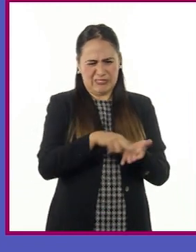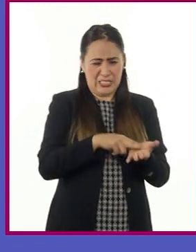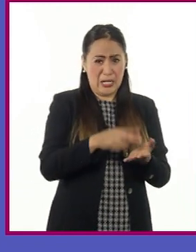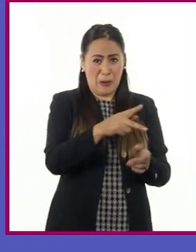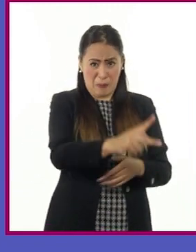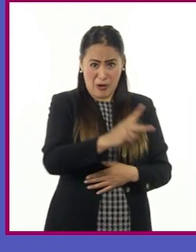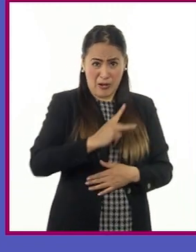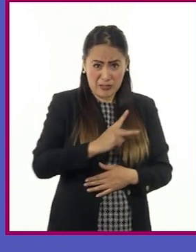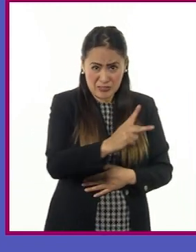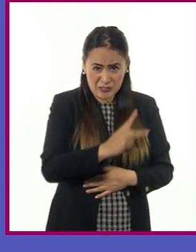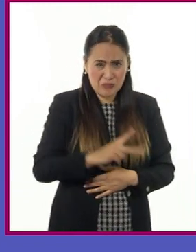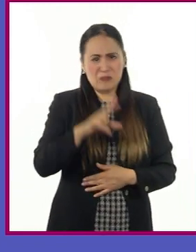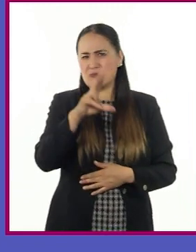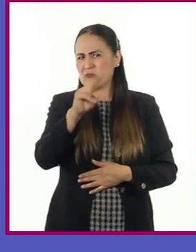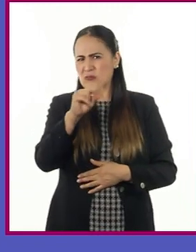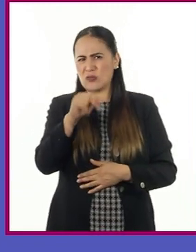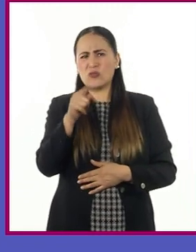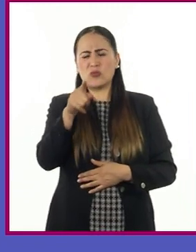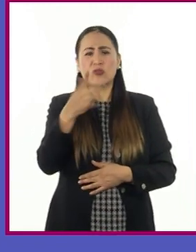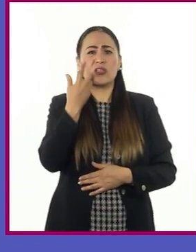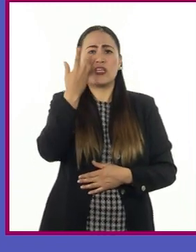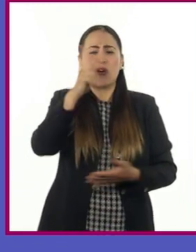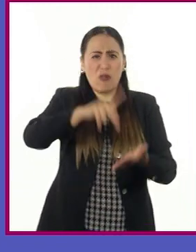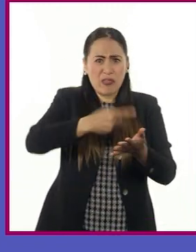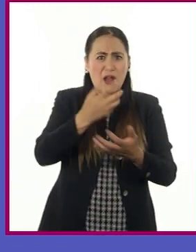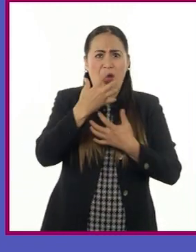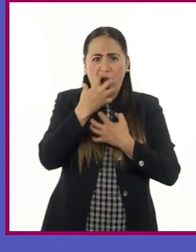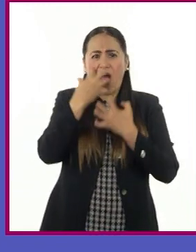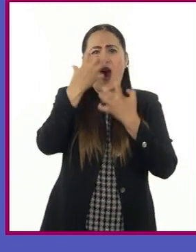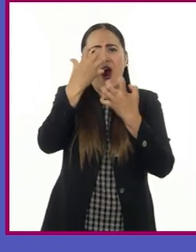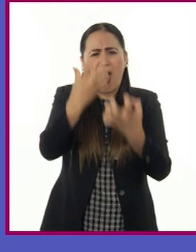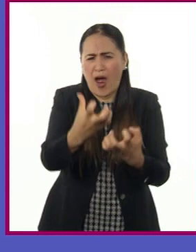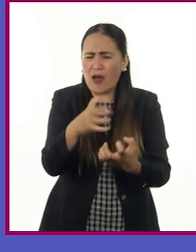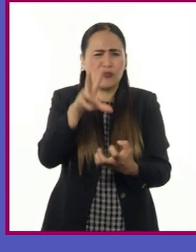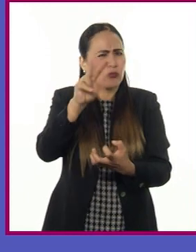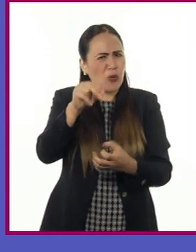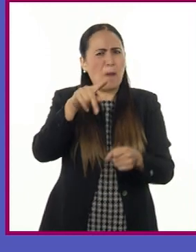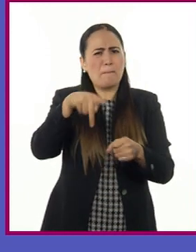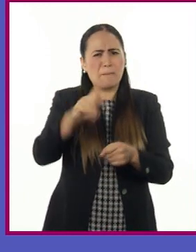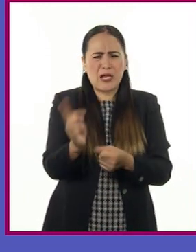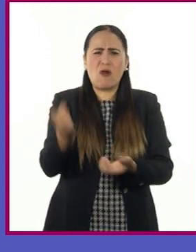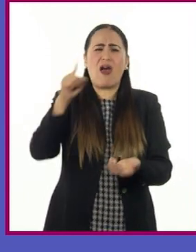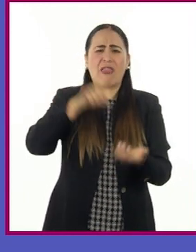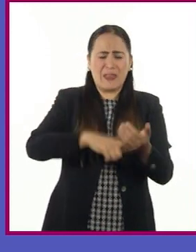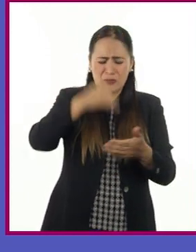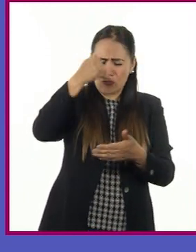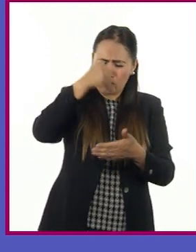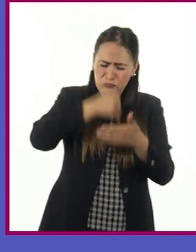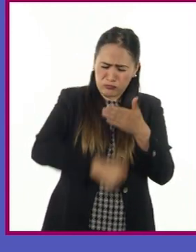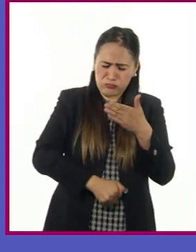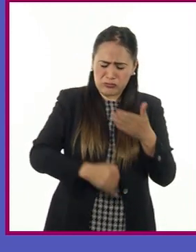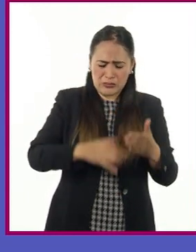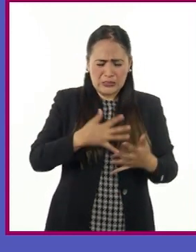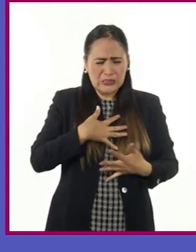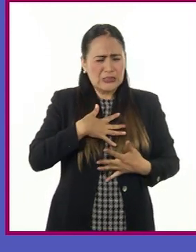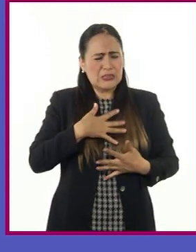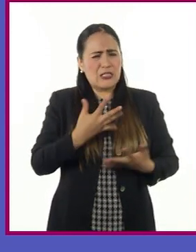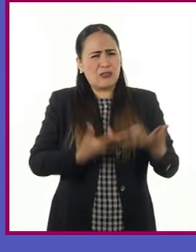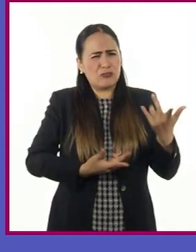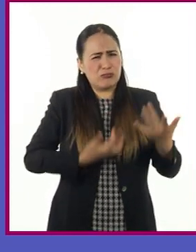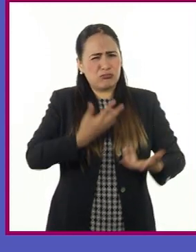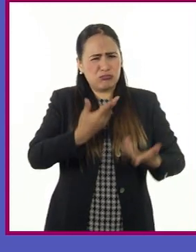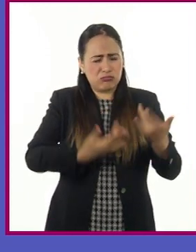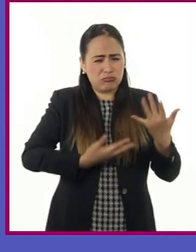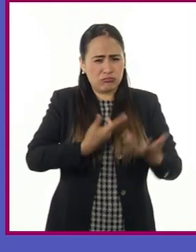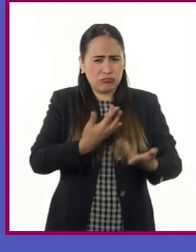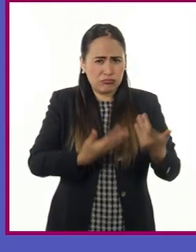Tú lo quisieras vuelto un alarido, y viene de tan hondo que ha deshecho su quemante raudal,